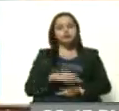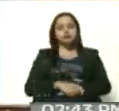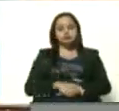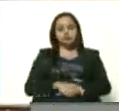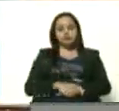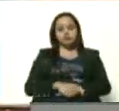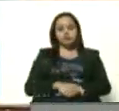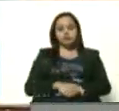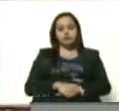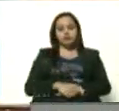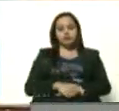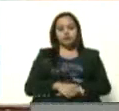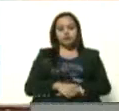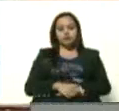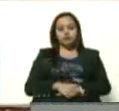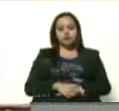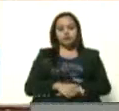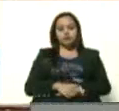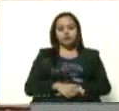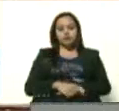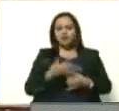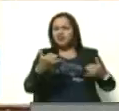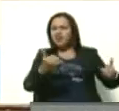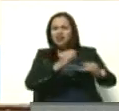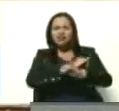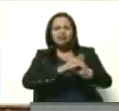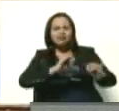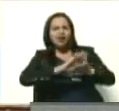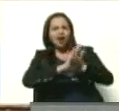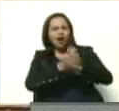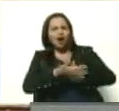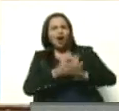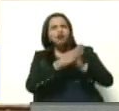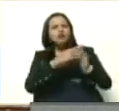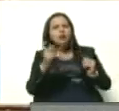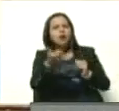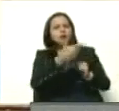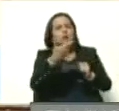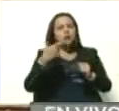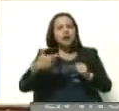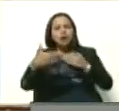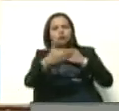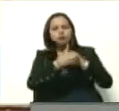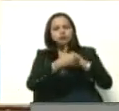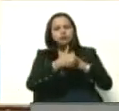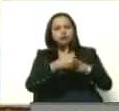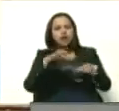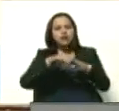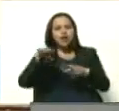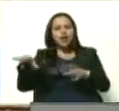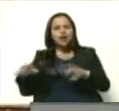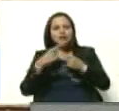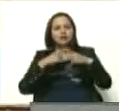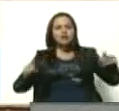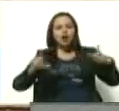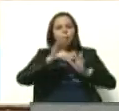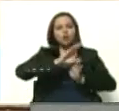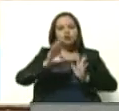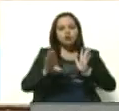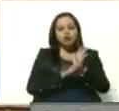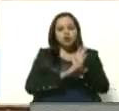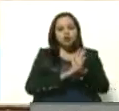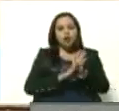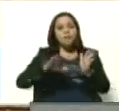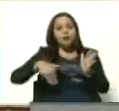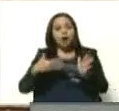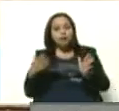Es el cierre a todo intento de buscar salidas distintas a la Constitución para